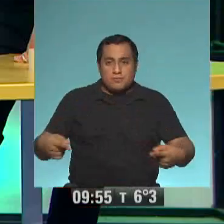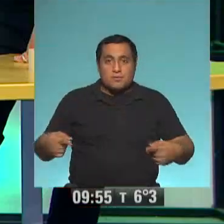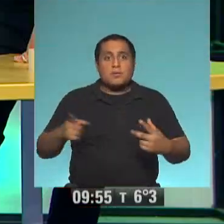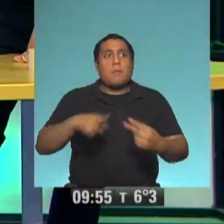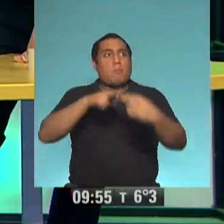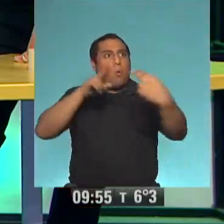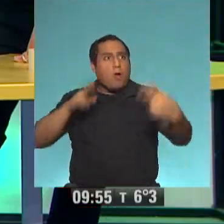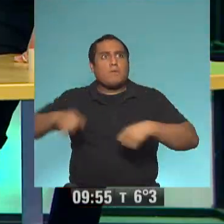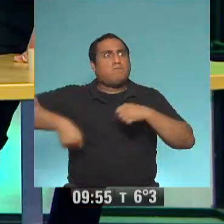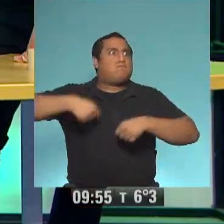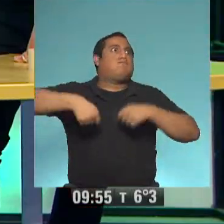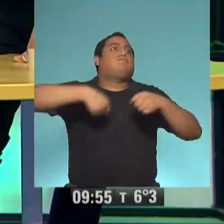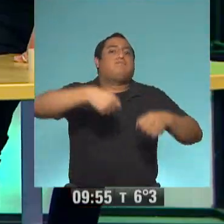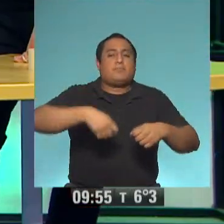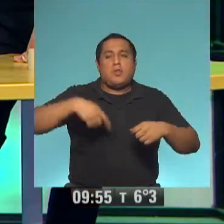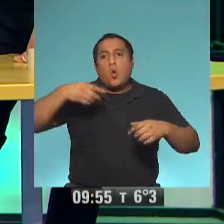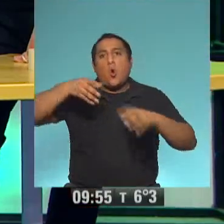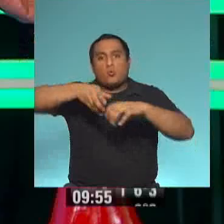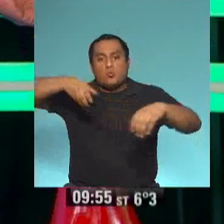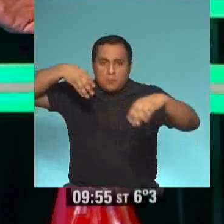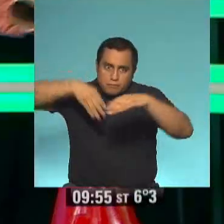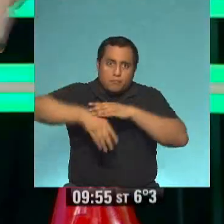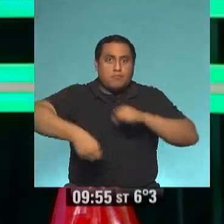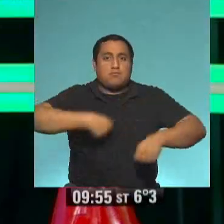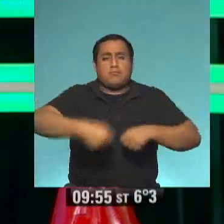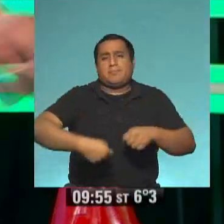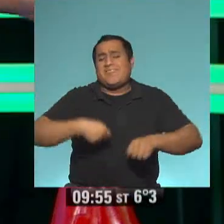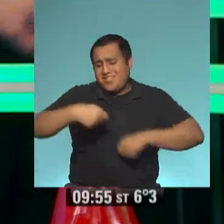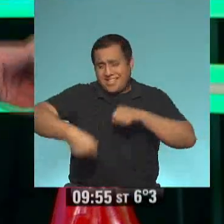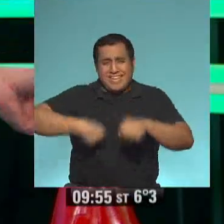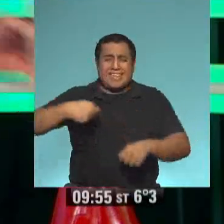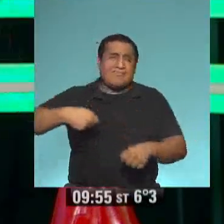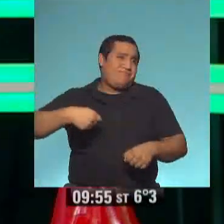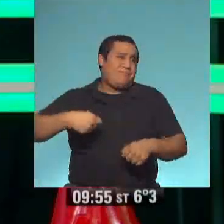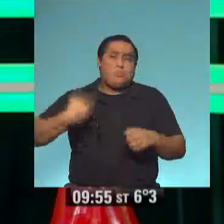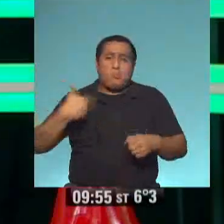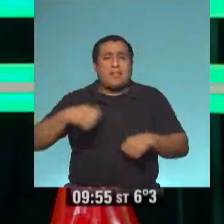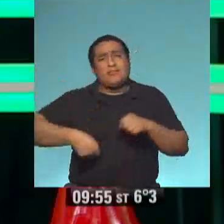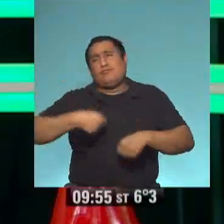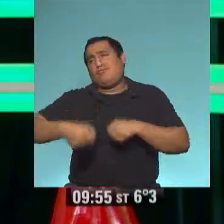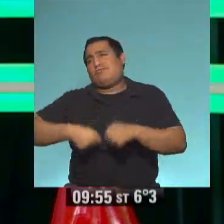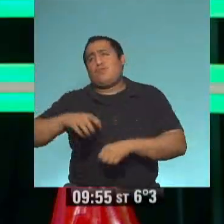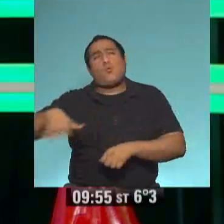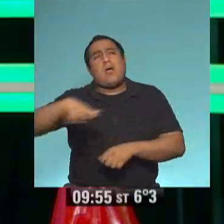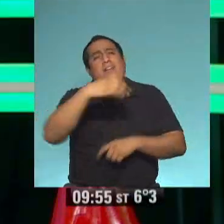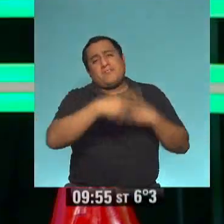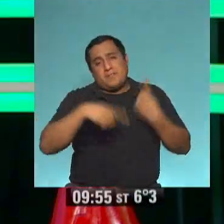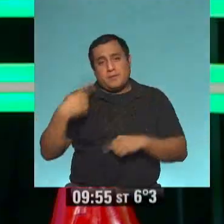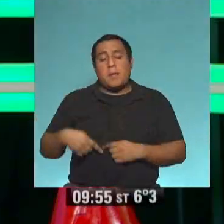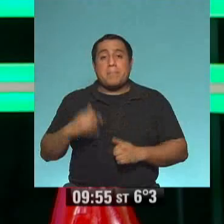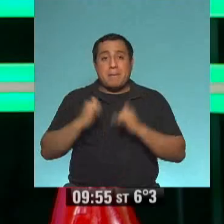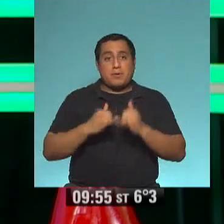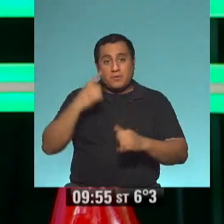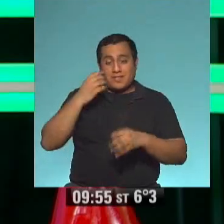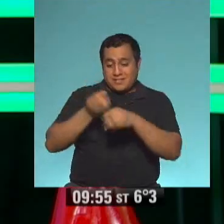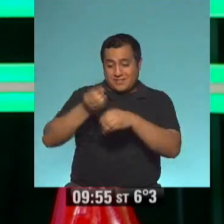¿no? Sí. Exactamente. Por entre túneles y puentes. Todo. Las bicicletas son, viste, andan por todos los lugares del planeta. Les digo a todos en casa,